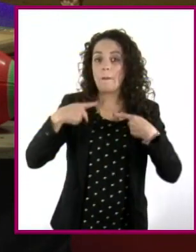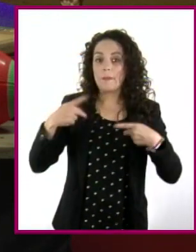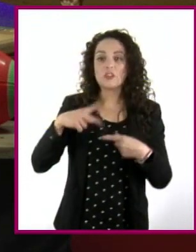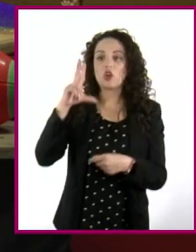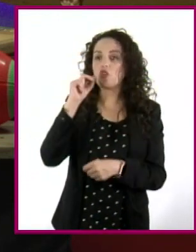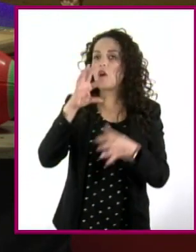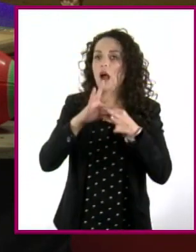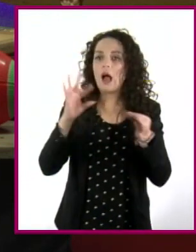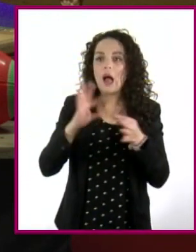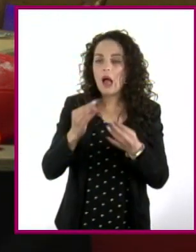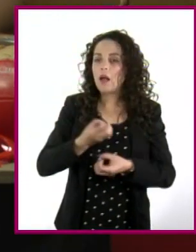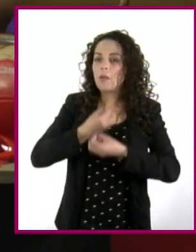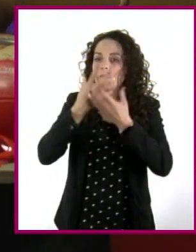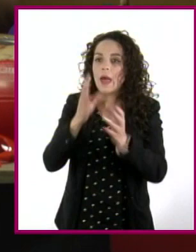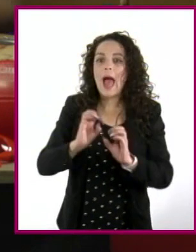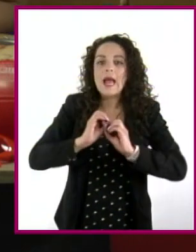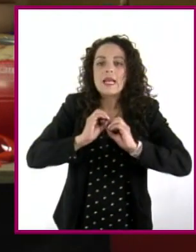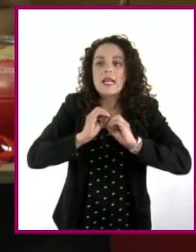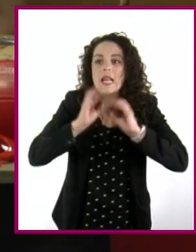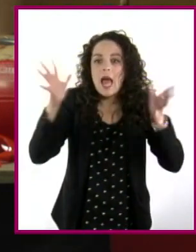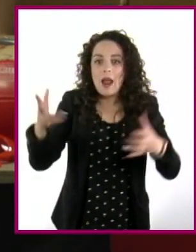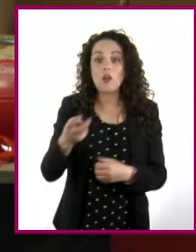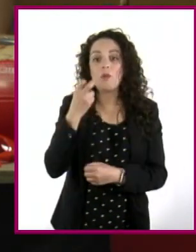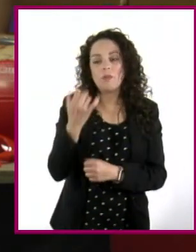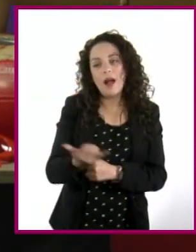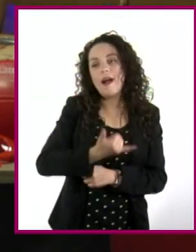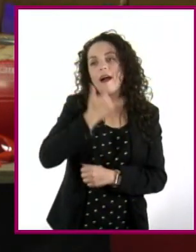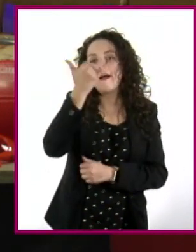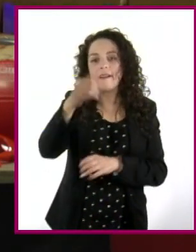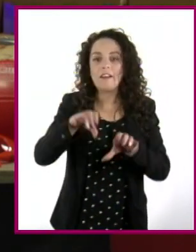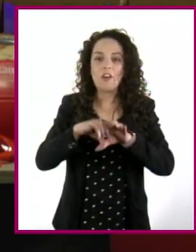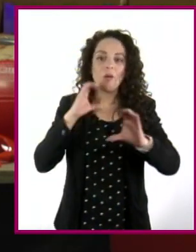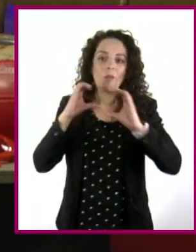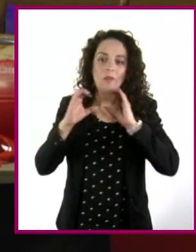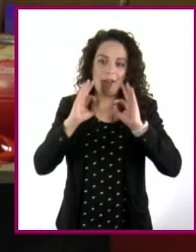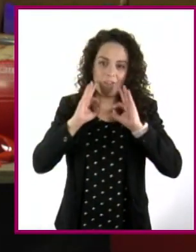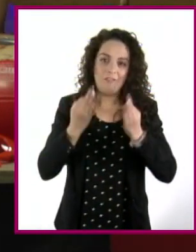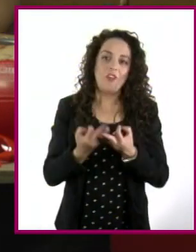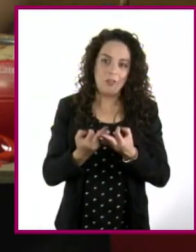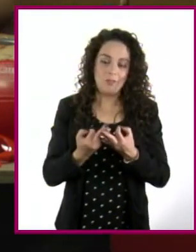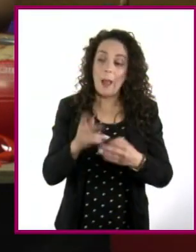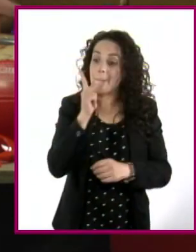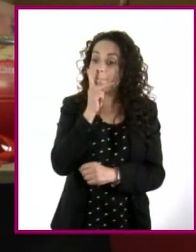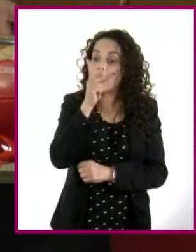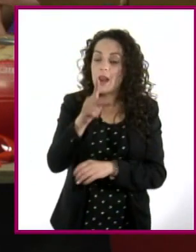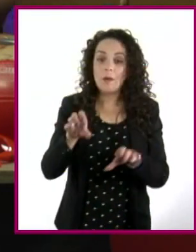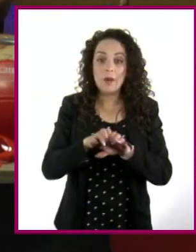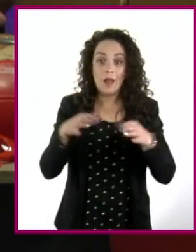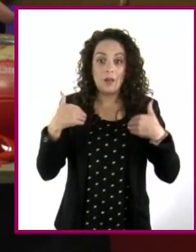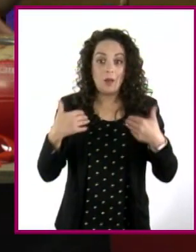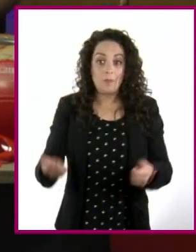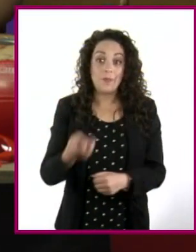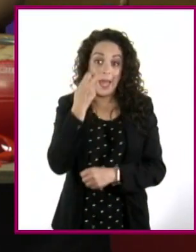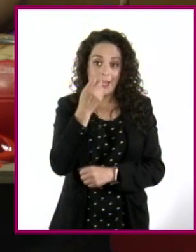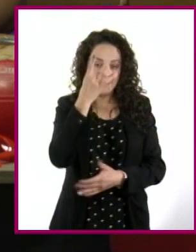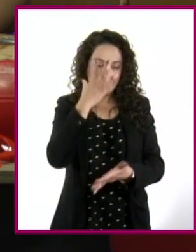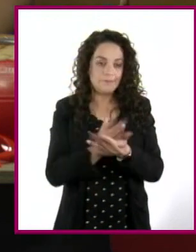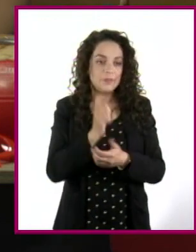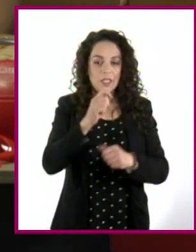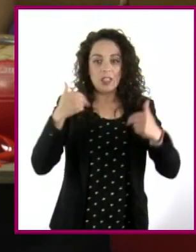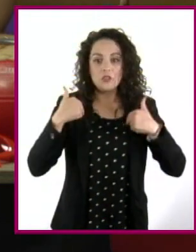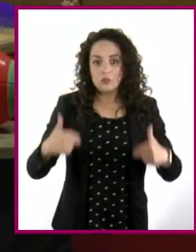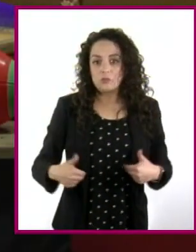decir o lo que sentíamos. Esta capacidad de comprender e interpretar las palabras determinan que los seres humanos somos comunicativos